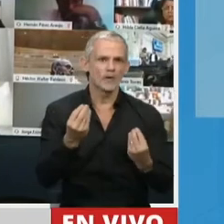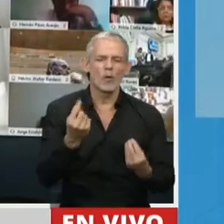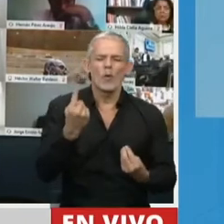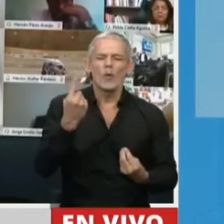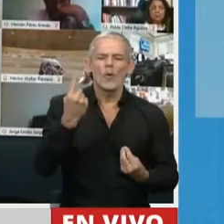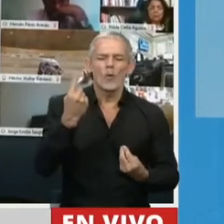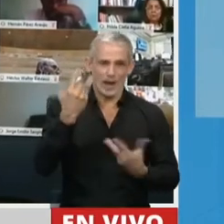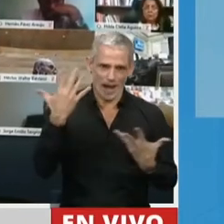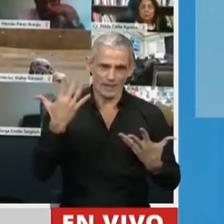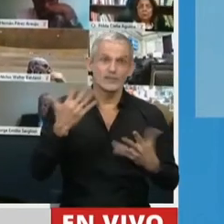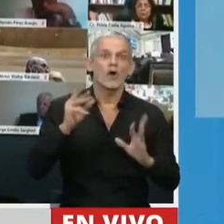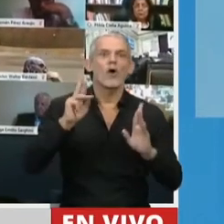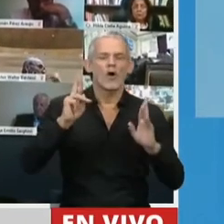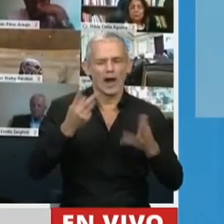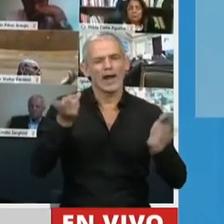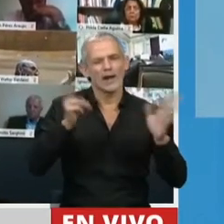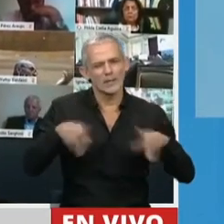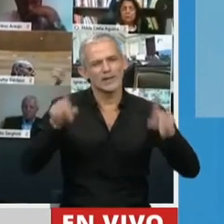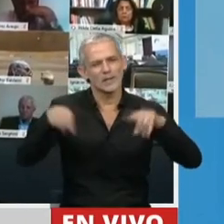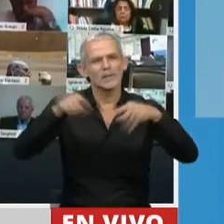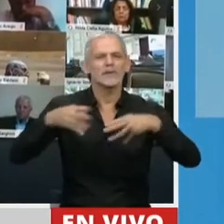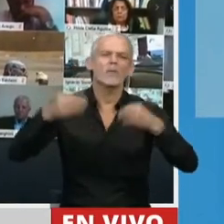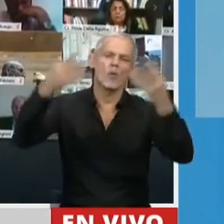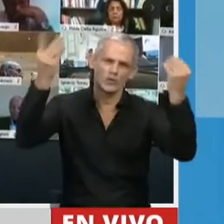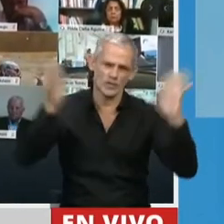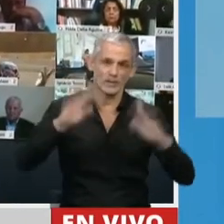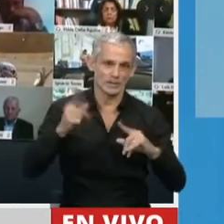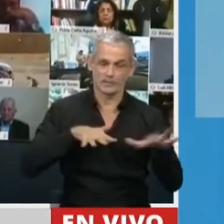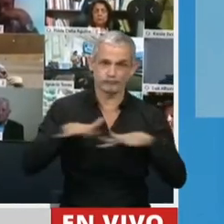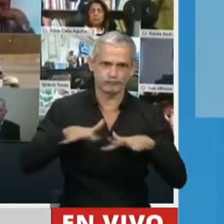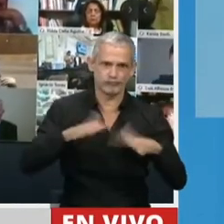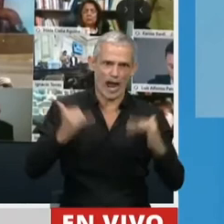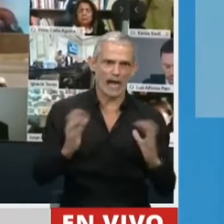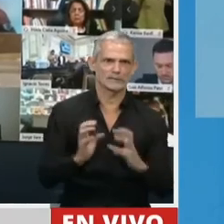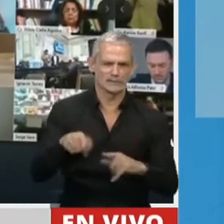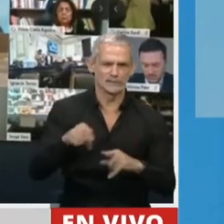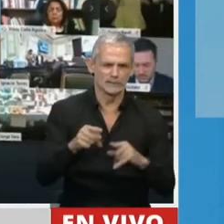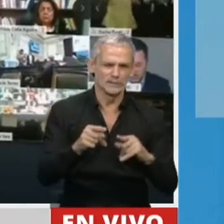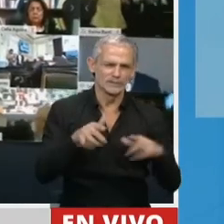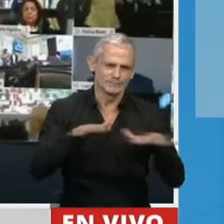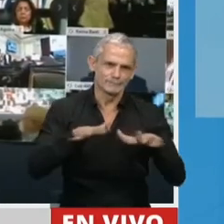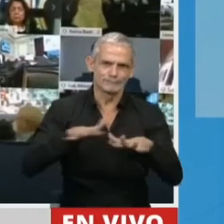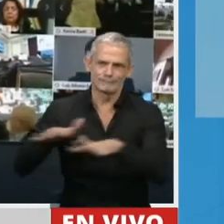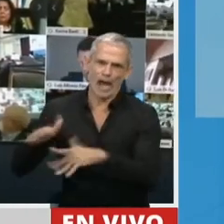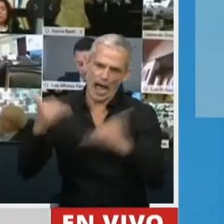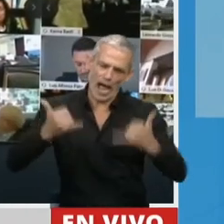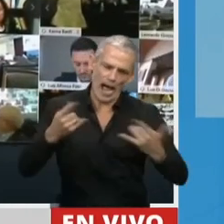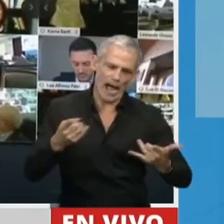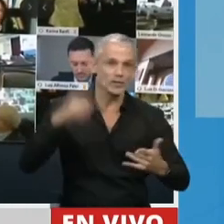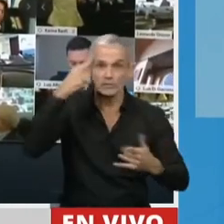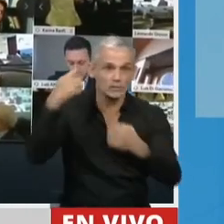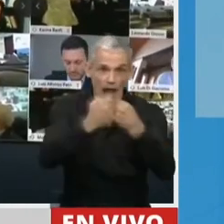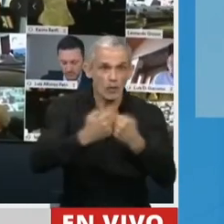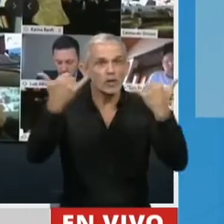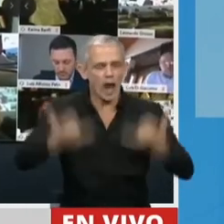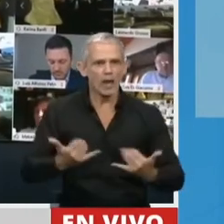vez, y espero que muchas veces suceda porque esta es una crisis y vamos a tener muchas crisis, todos nos pusimos de